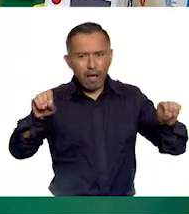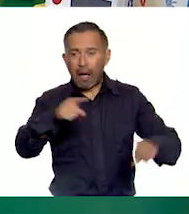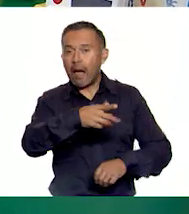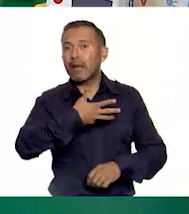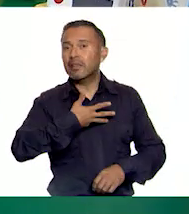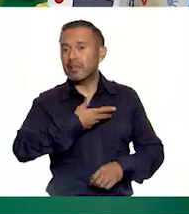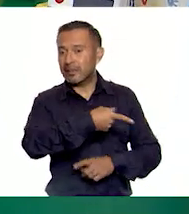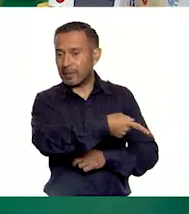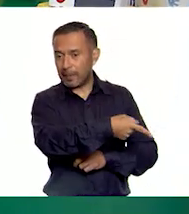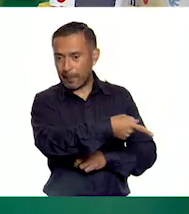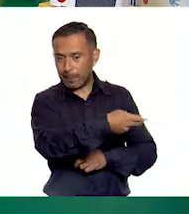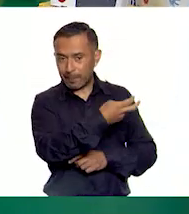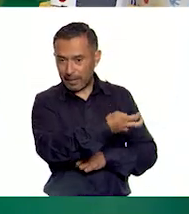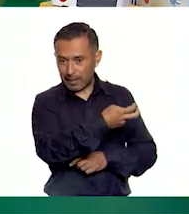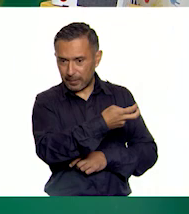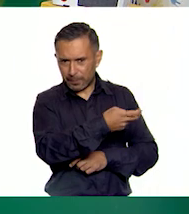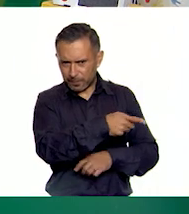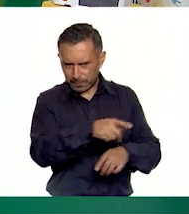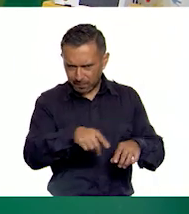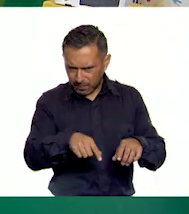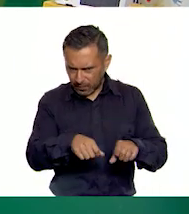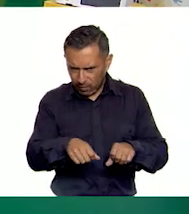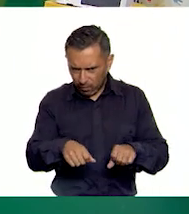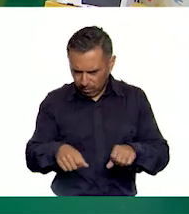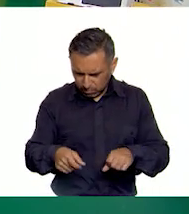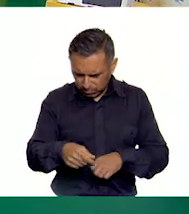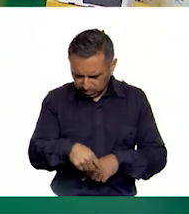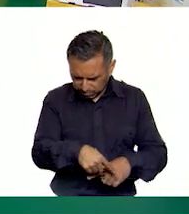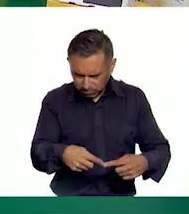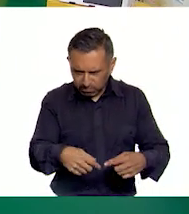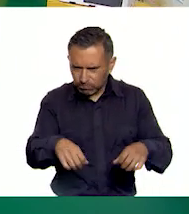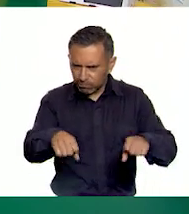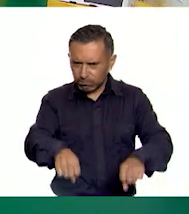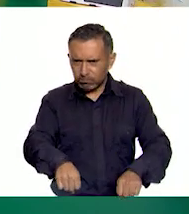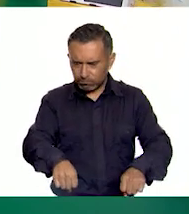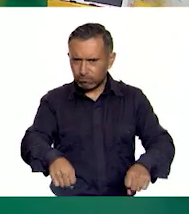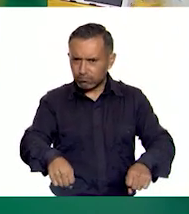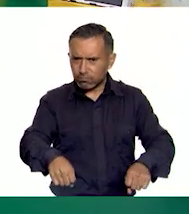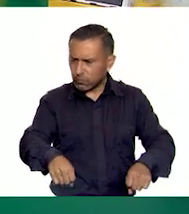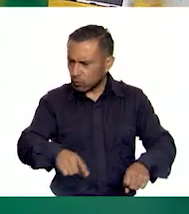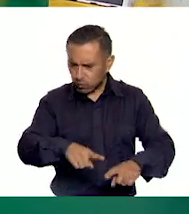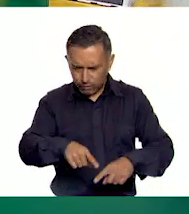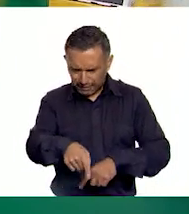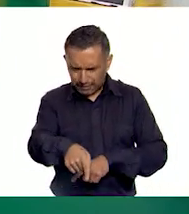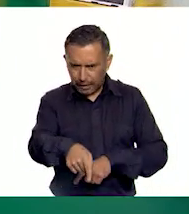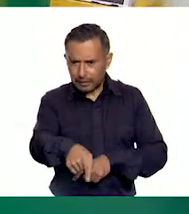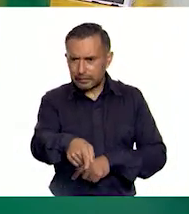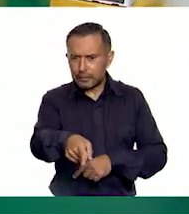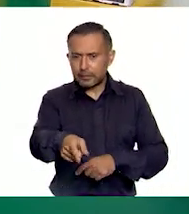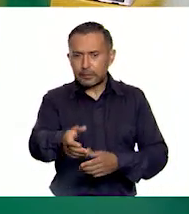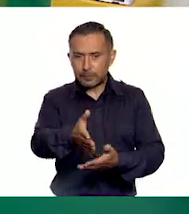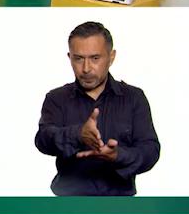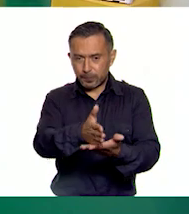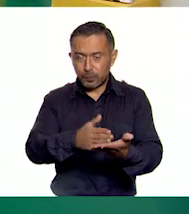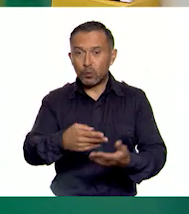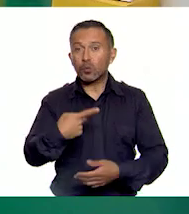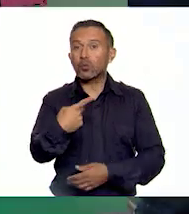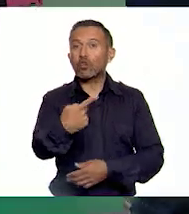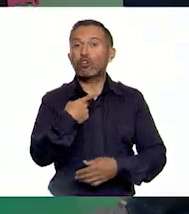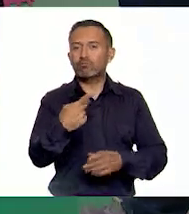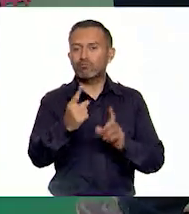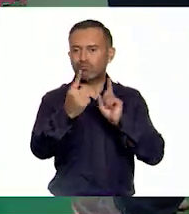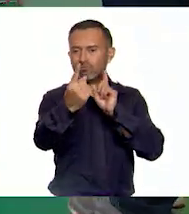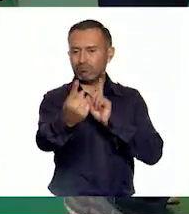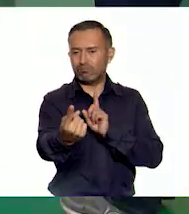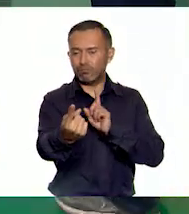este, aunque es verde, pero no creo que sí se ve. Aquí está. ¿De dónde lo coloco? Aquí. Que queda exactamente entre nosotros dos como